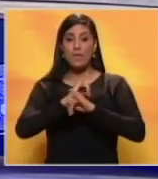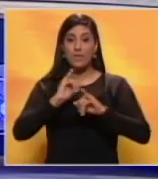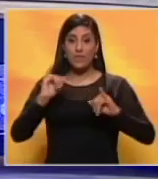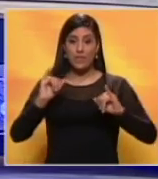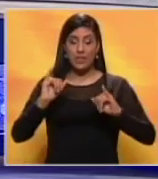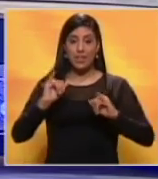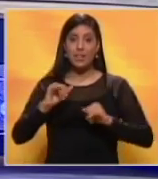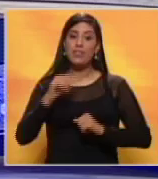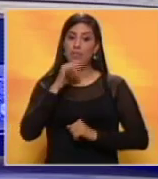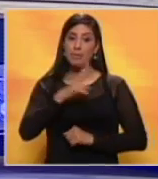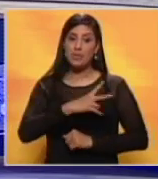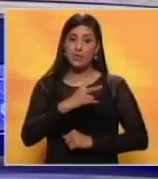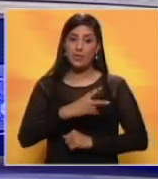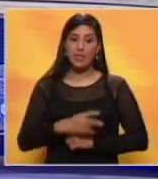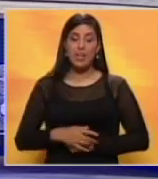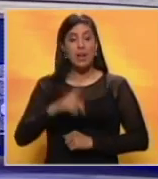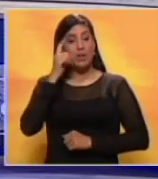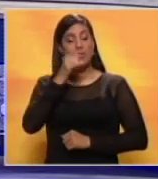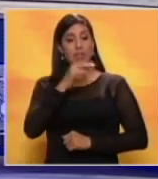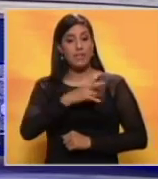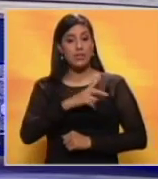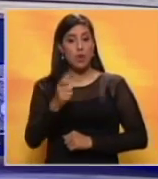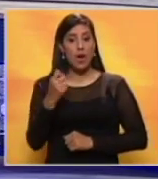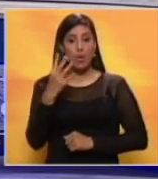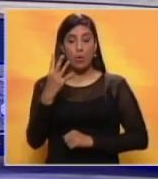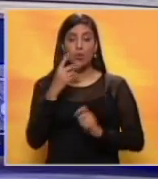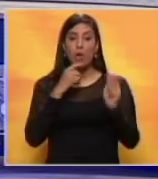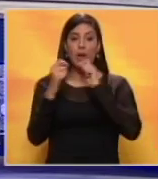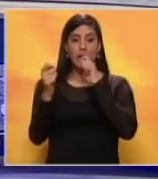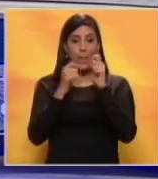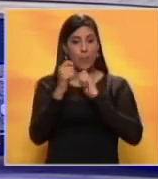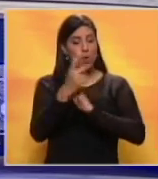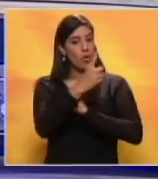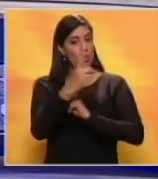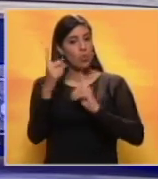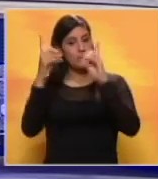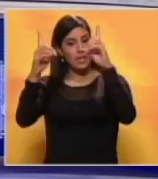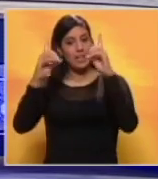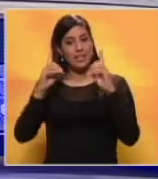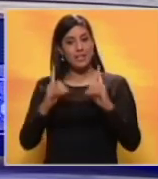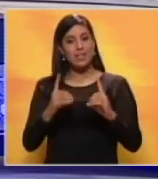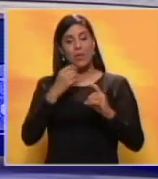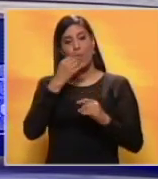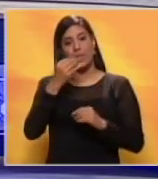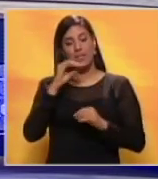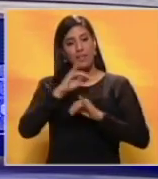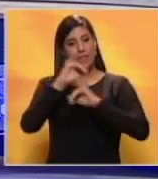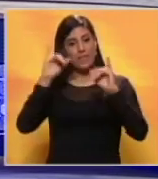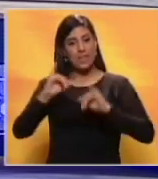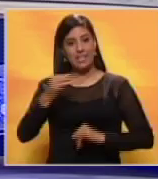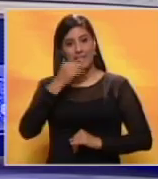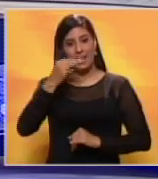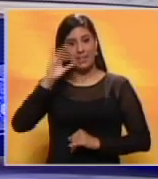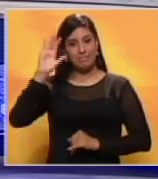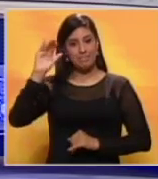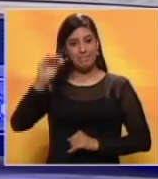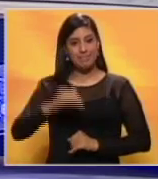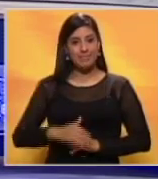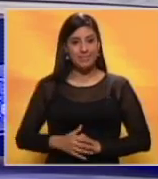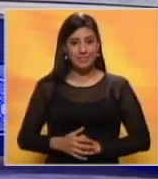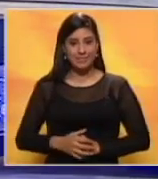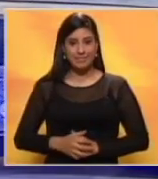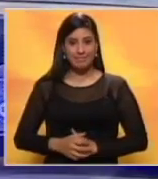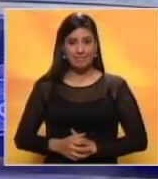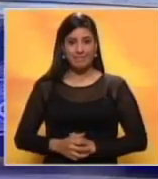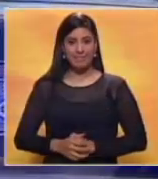la presente emisión de Noticiero Venevisión. Recuerden, Noticiero Venevisión, Canal 4, reporta. Ustedes deciden. Que tengan todos muy buenas tardes.